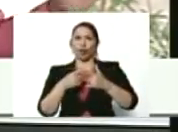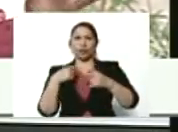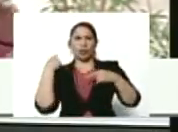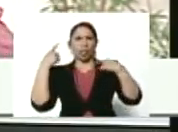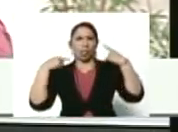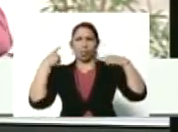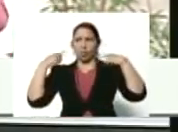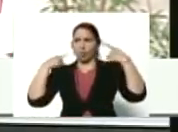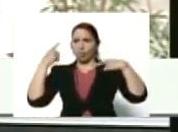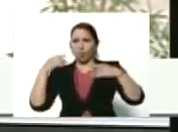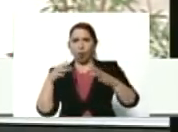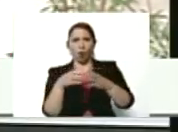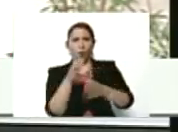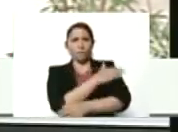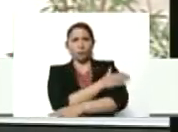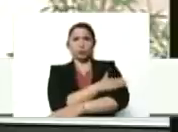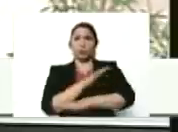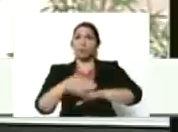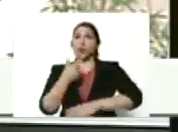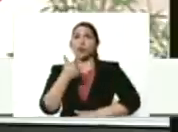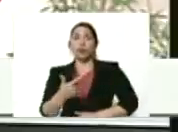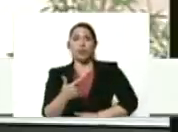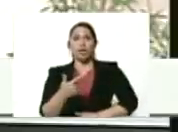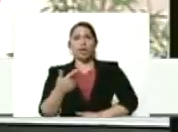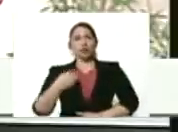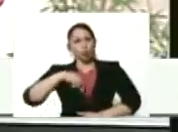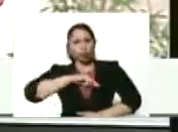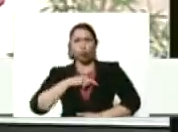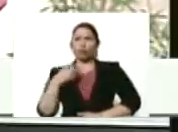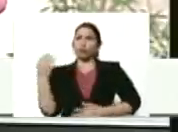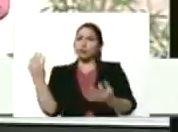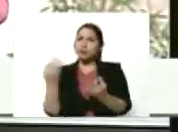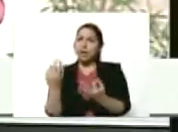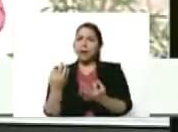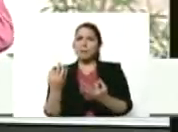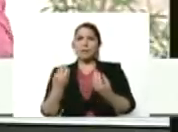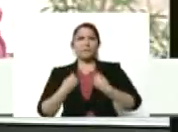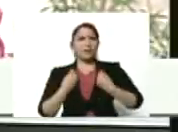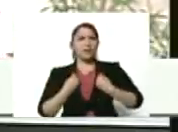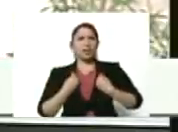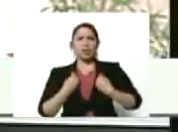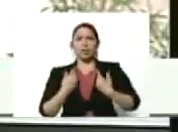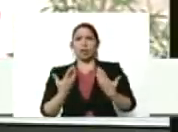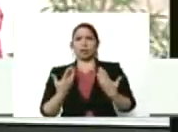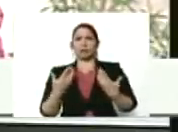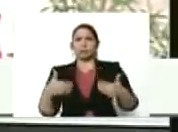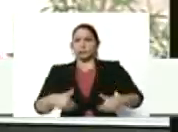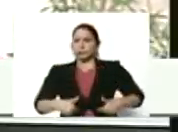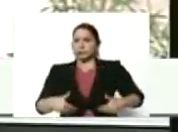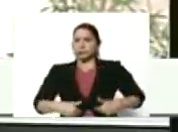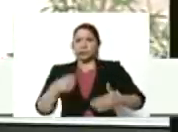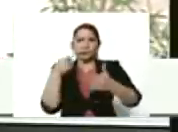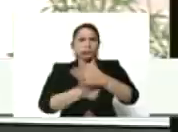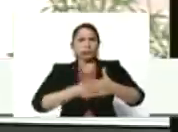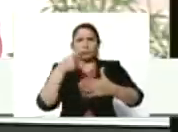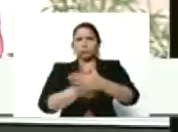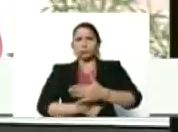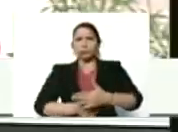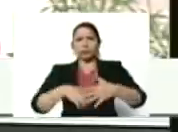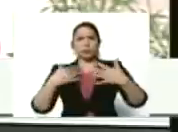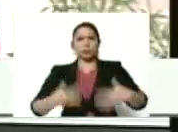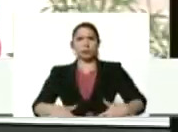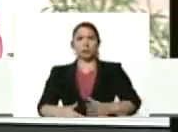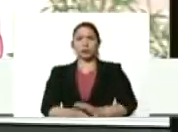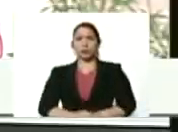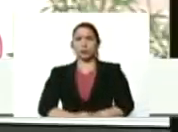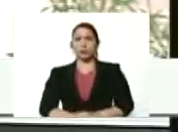locos, porque yo dije que bueno, que nosotros siempre en la vida todo nos ha costado lucha, y que a mí me había